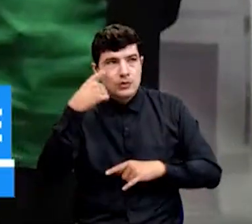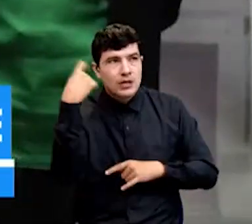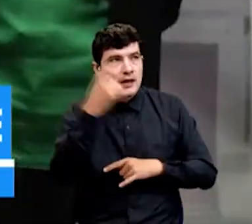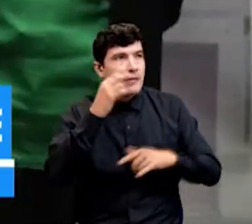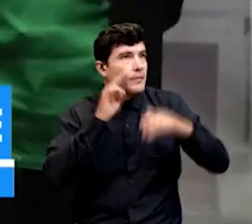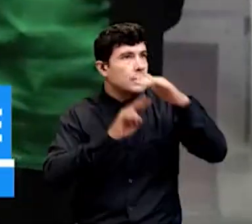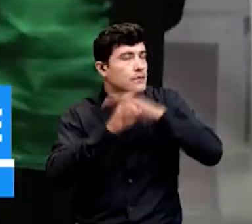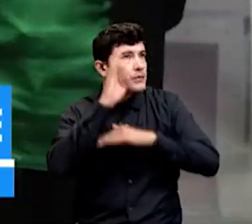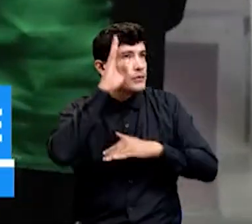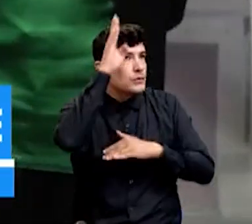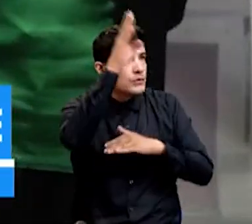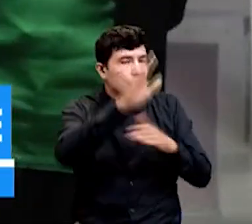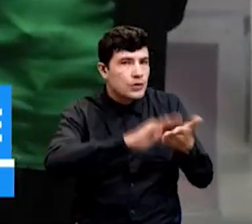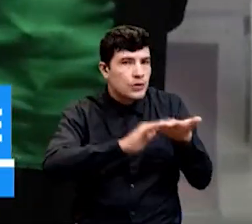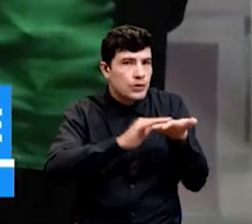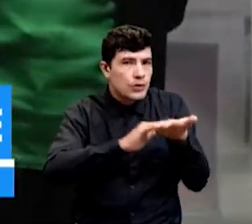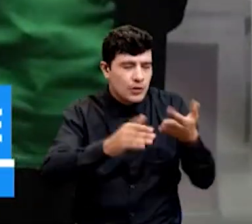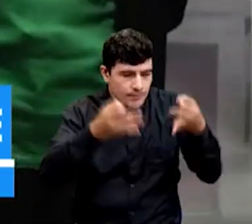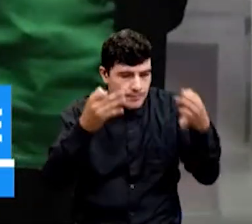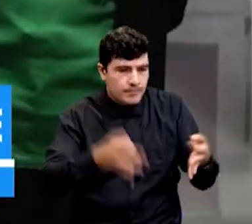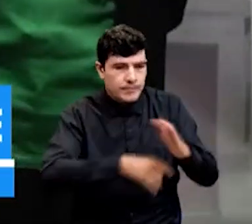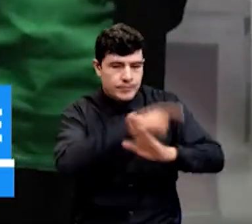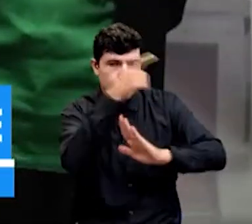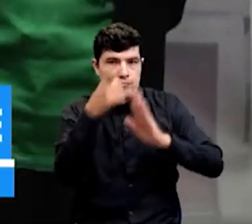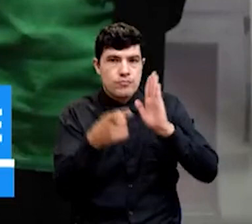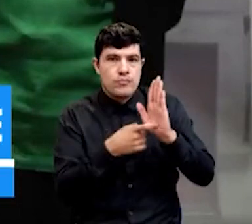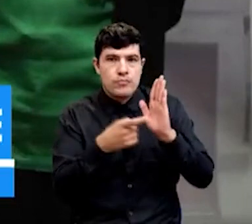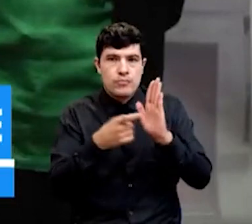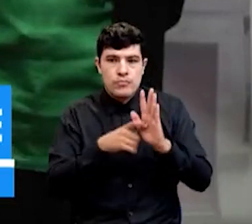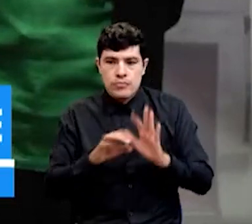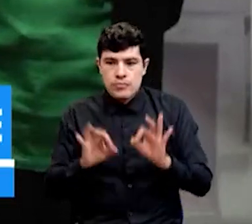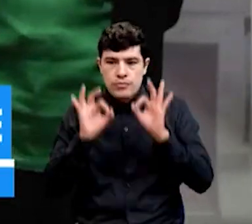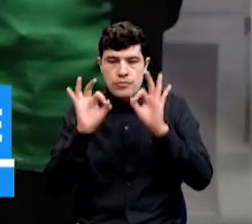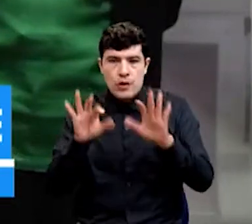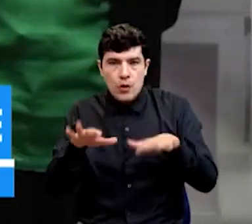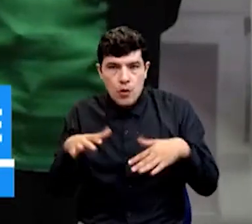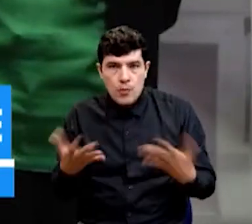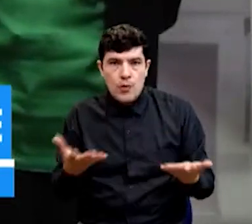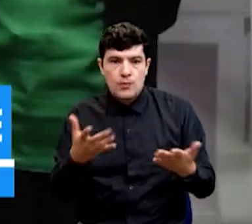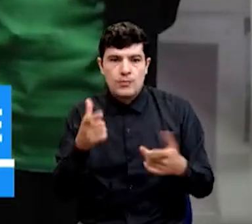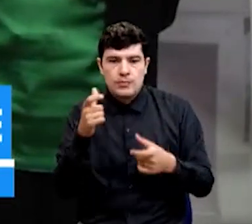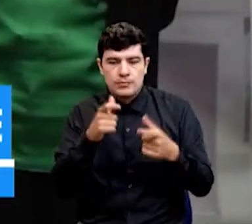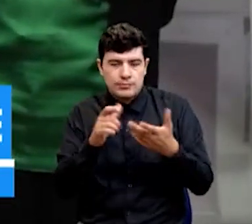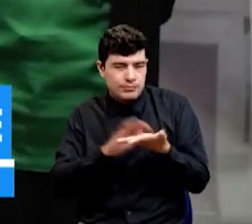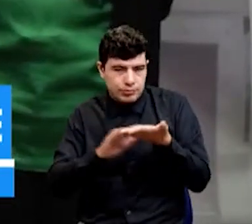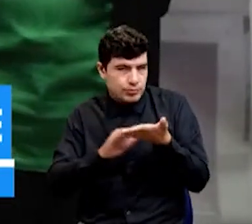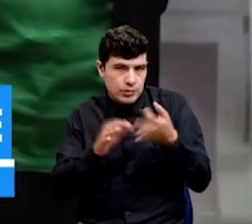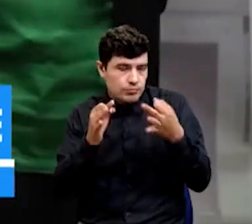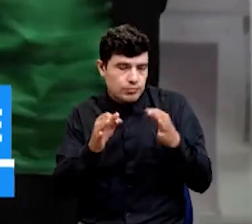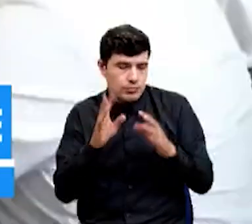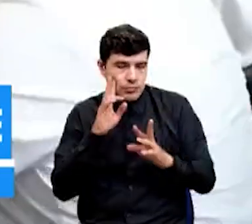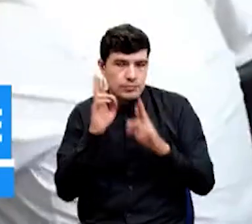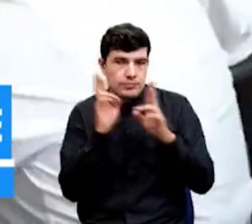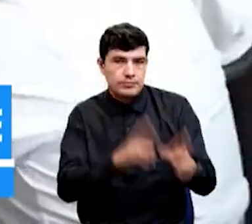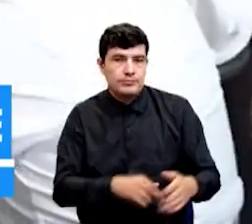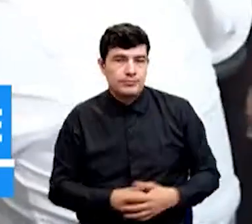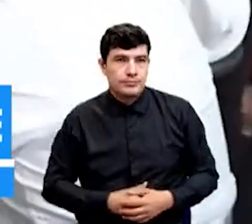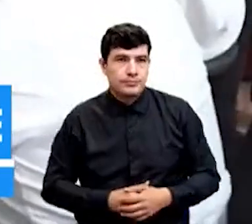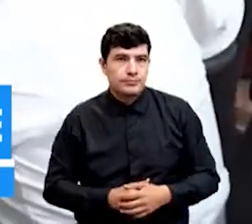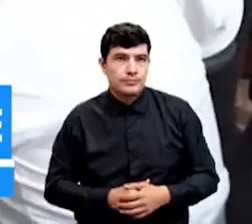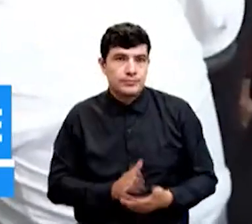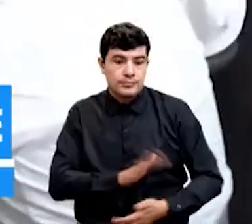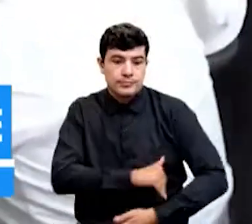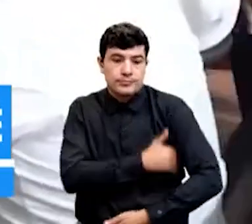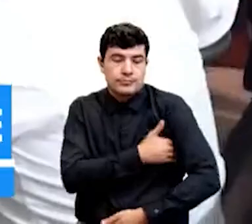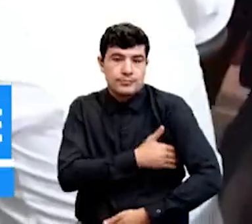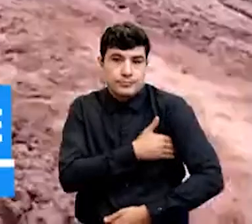es entrar a revisar de la mano pues, de los técnicos cuál debería ser una solución definitiva. La ministra dio